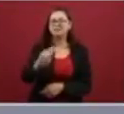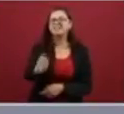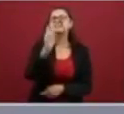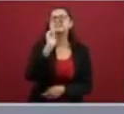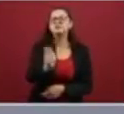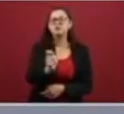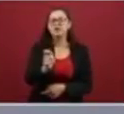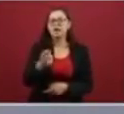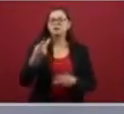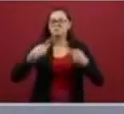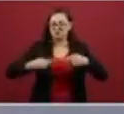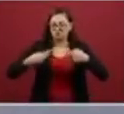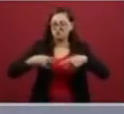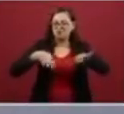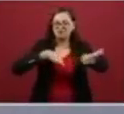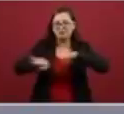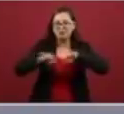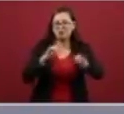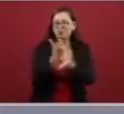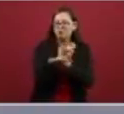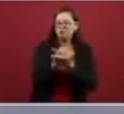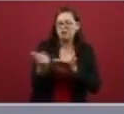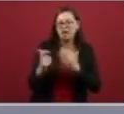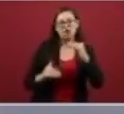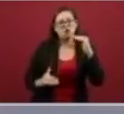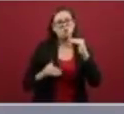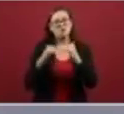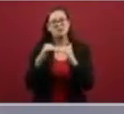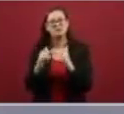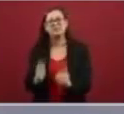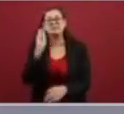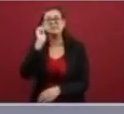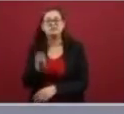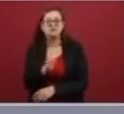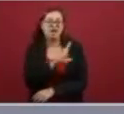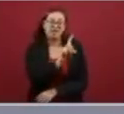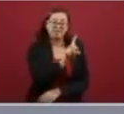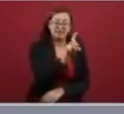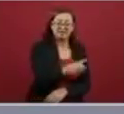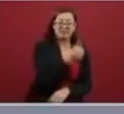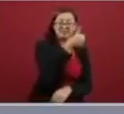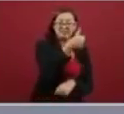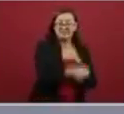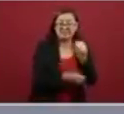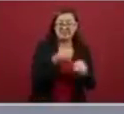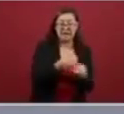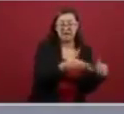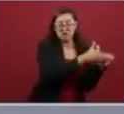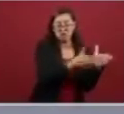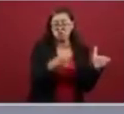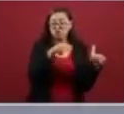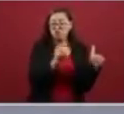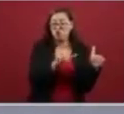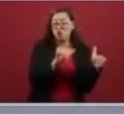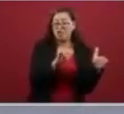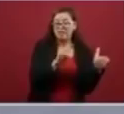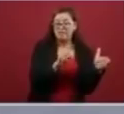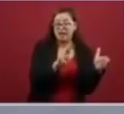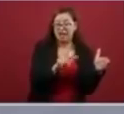que no ocurrió en los 36 años del periodo neoliberal.